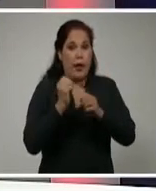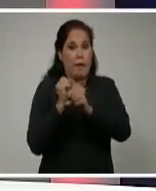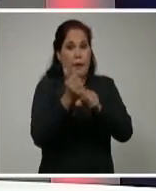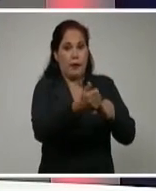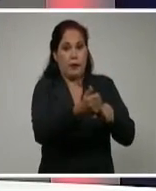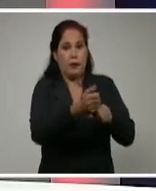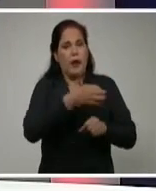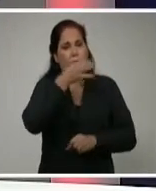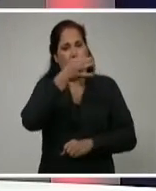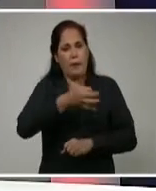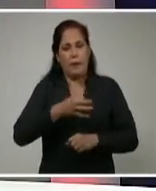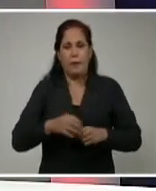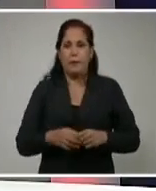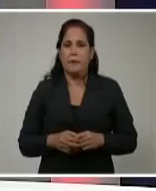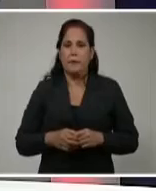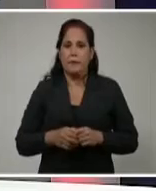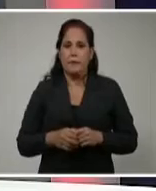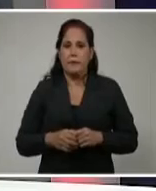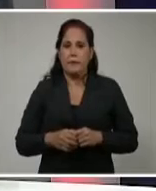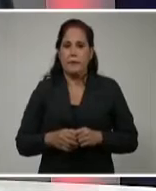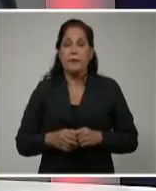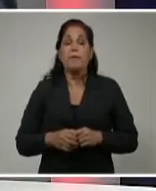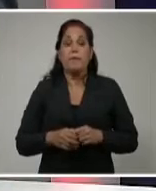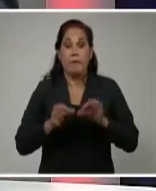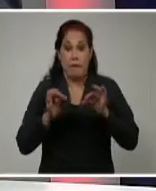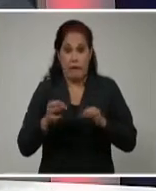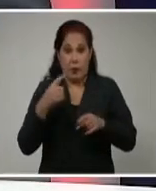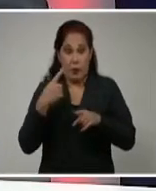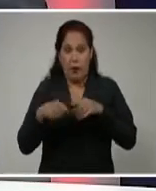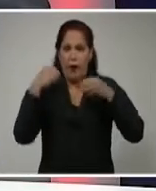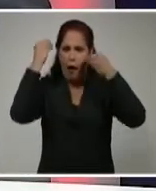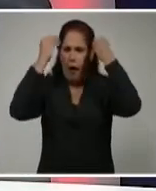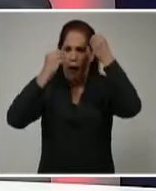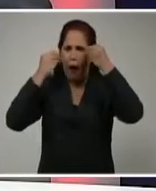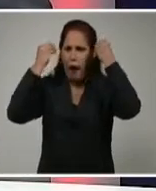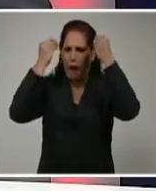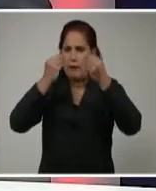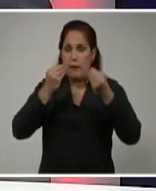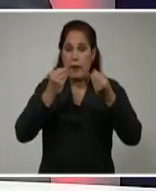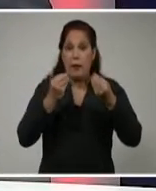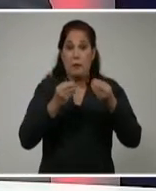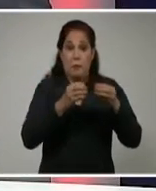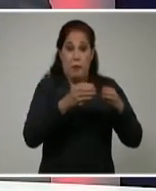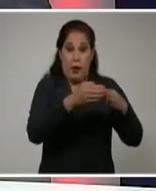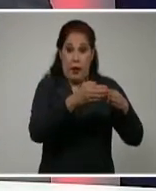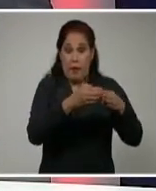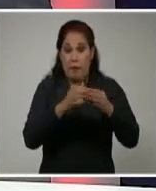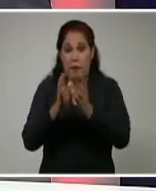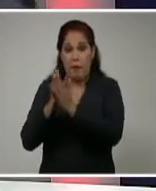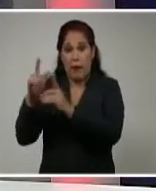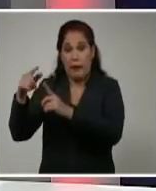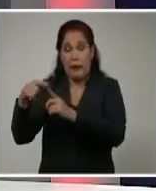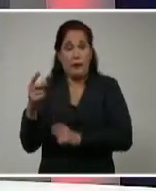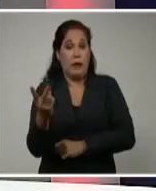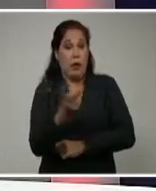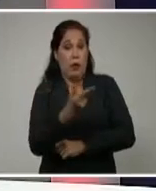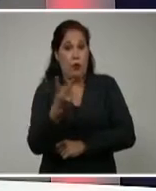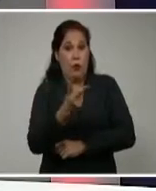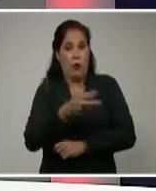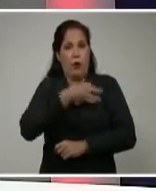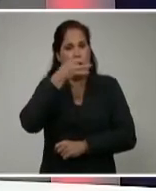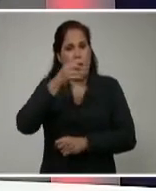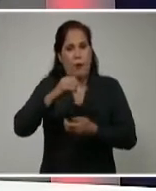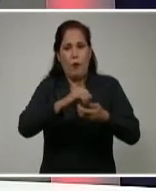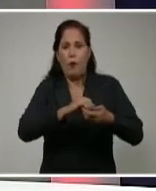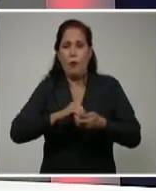hizo entender a Aurelio Prieto, nuestro enviado especial. Bueno, precisamente para analizar este duelo de pitcheo entre Entenza y Leandro Martínez, contactamos con nuestro